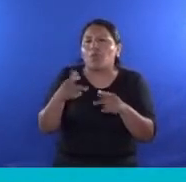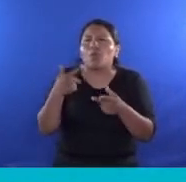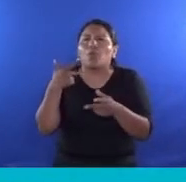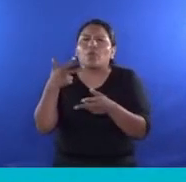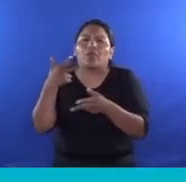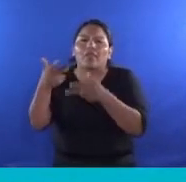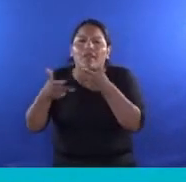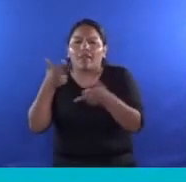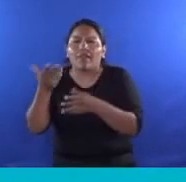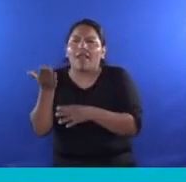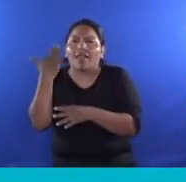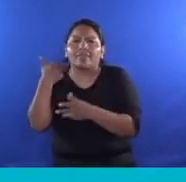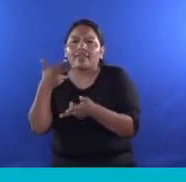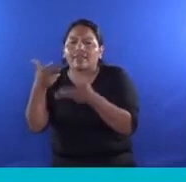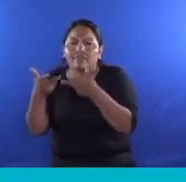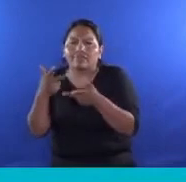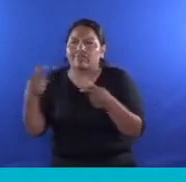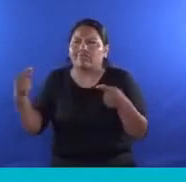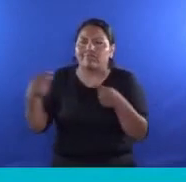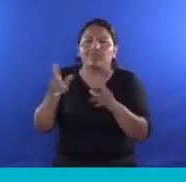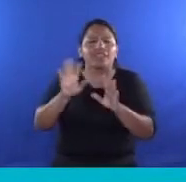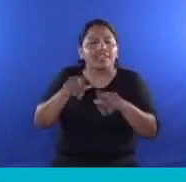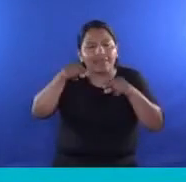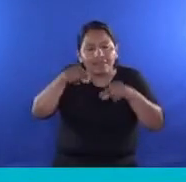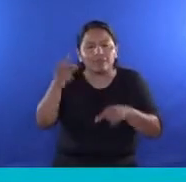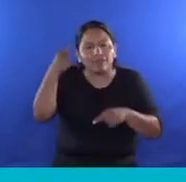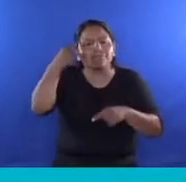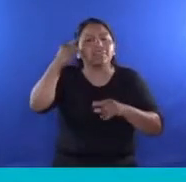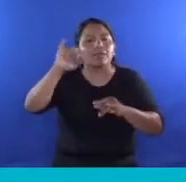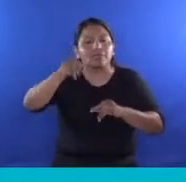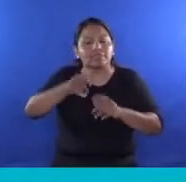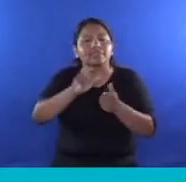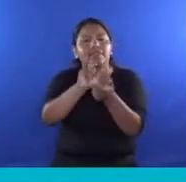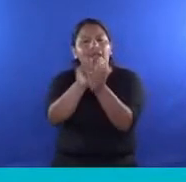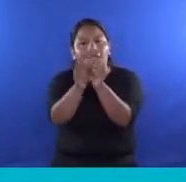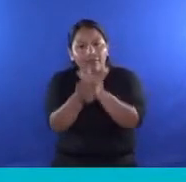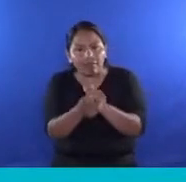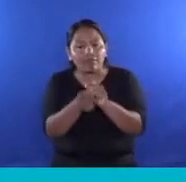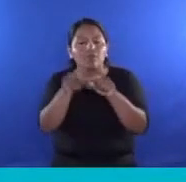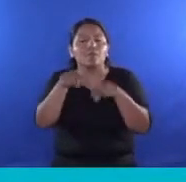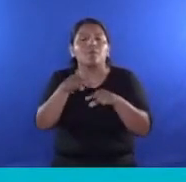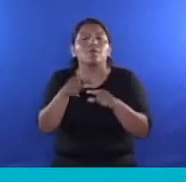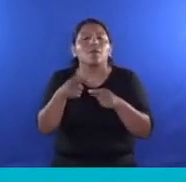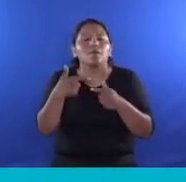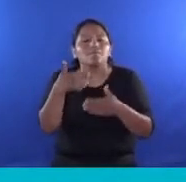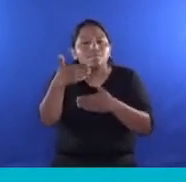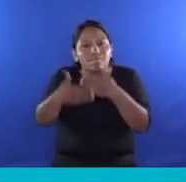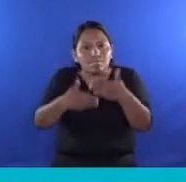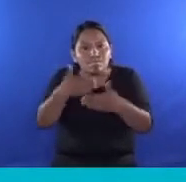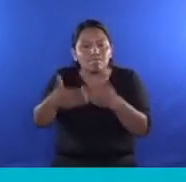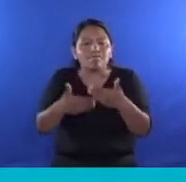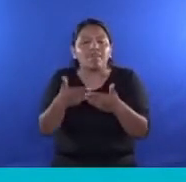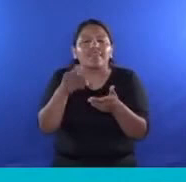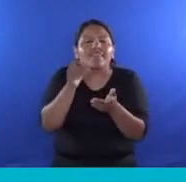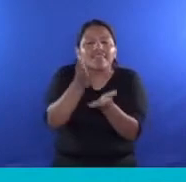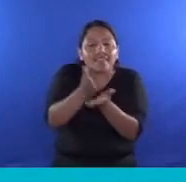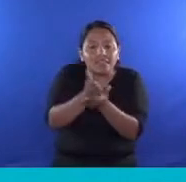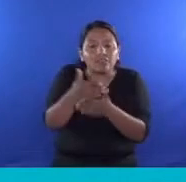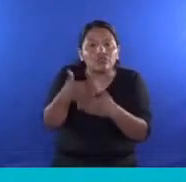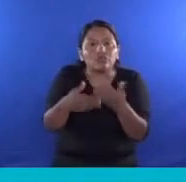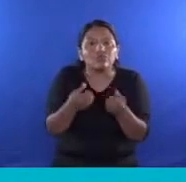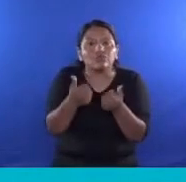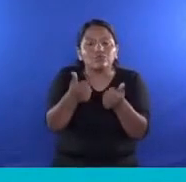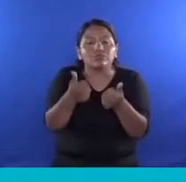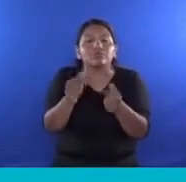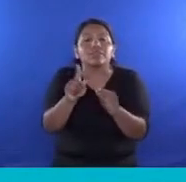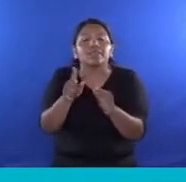planteó anteriormente, nosotros creemos que esta reforma es no solo progresiva en términos de derechos, sino que trabaja sobre